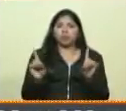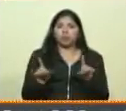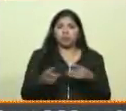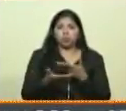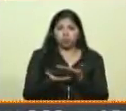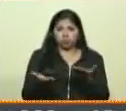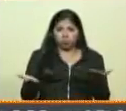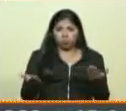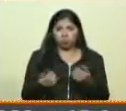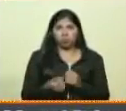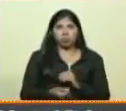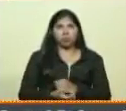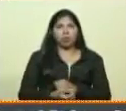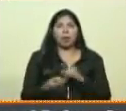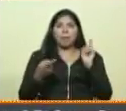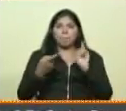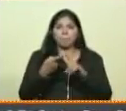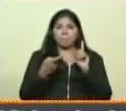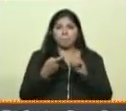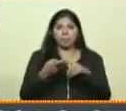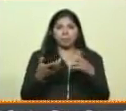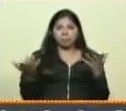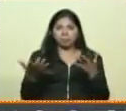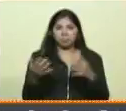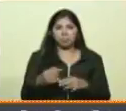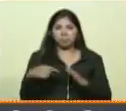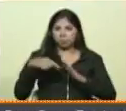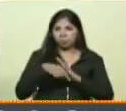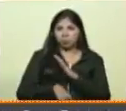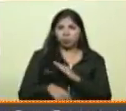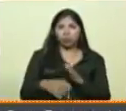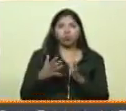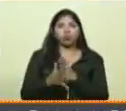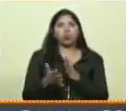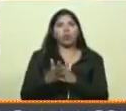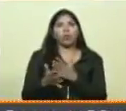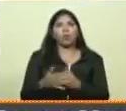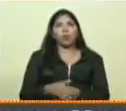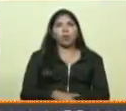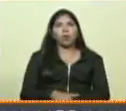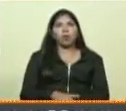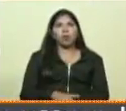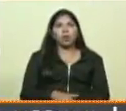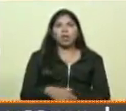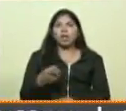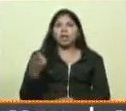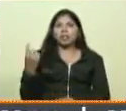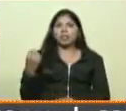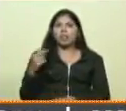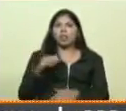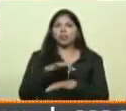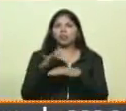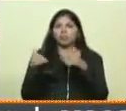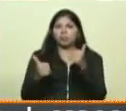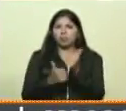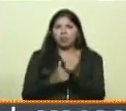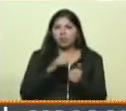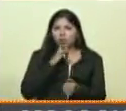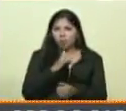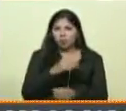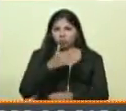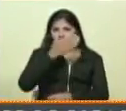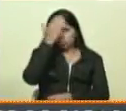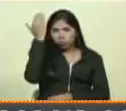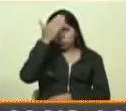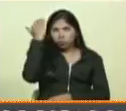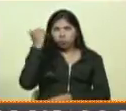conseguido. Primero me quiero referir y ahondar sobre la información que dio ayer nuestro vicepresidente Tarek El Aissami sobre el